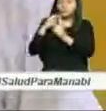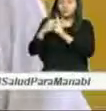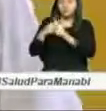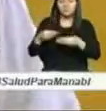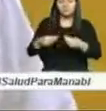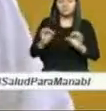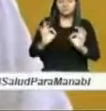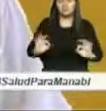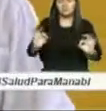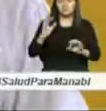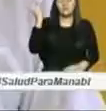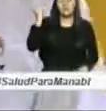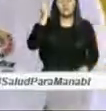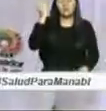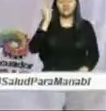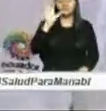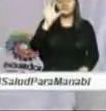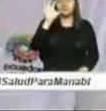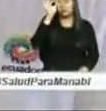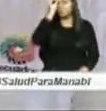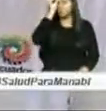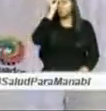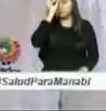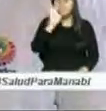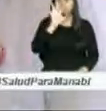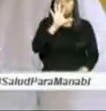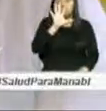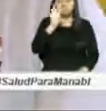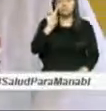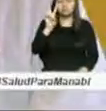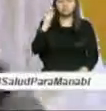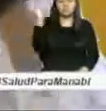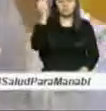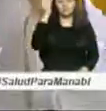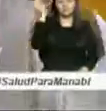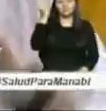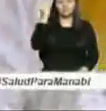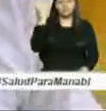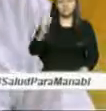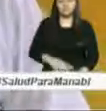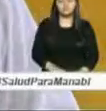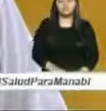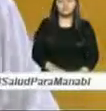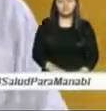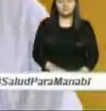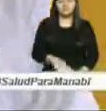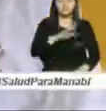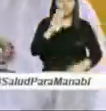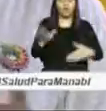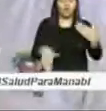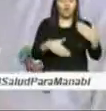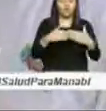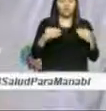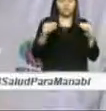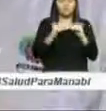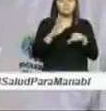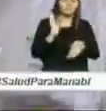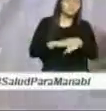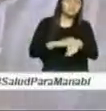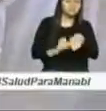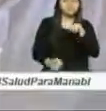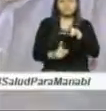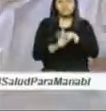emergencia movimos 5 hospitales móviles, movimos 52 ambulancias. Y todo esto no es que fruto de la casualidad,